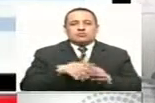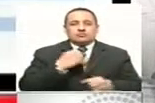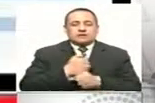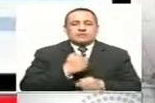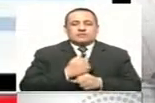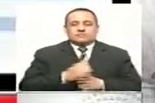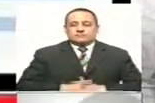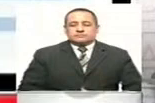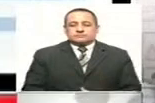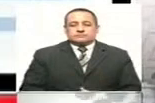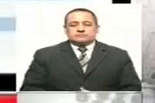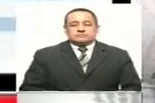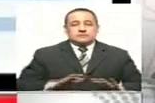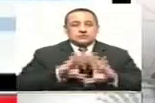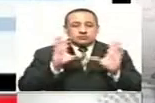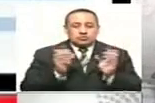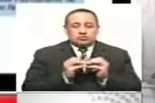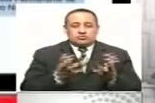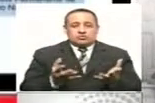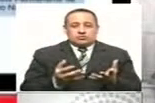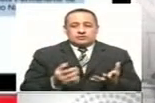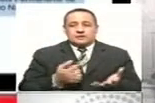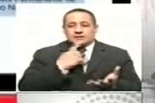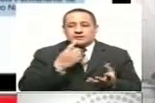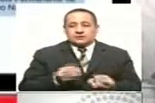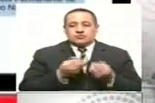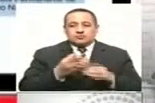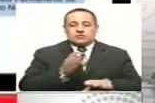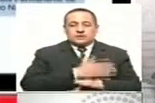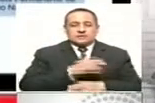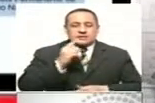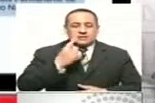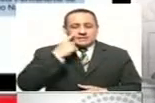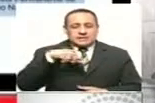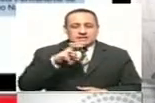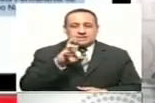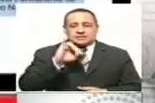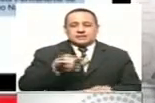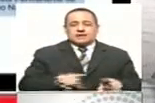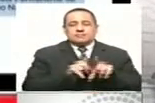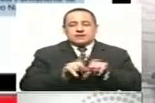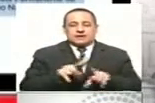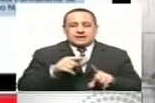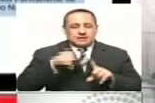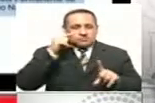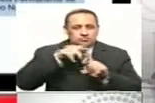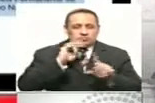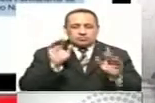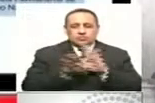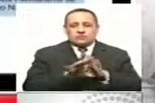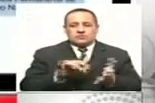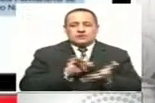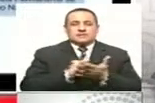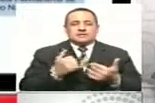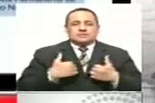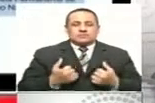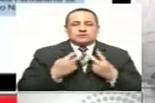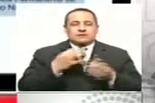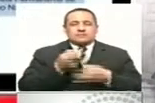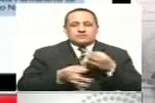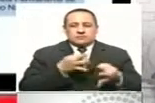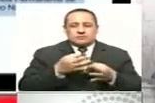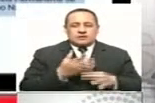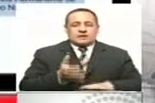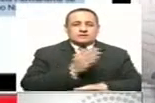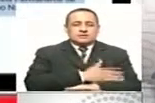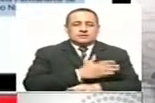¿no? Entonces, eso como algunas metas. En el INEI también hay metas, por ejemplo, lo que les